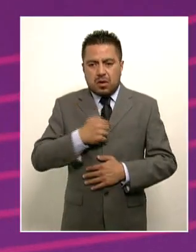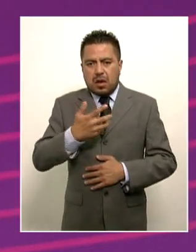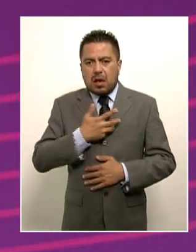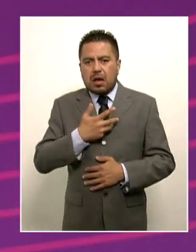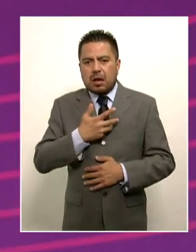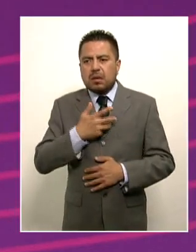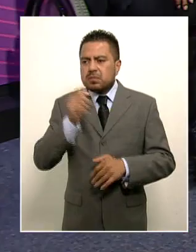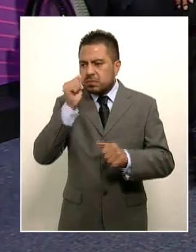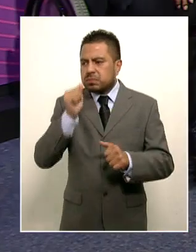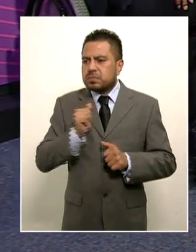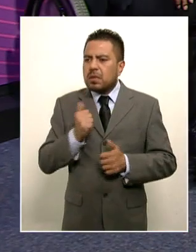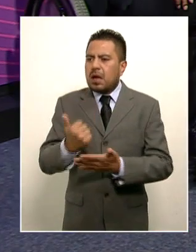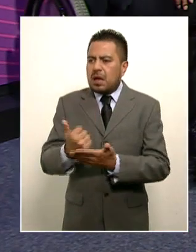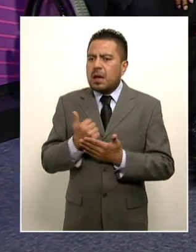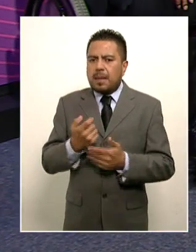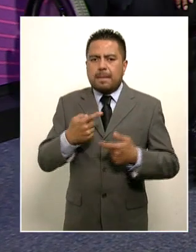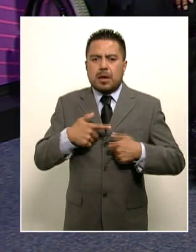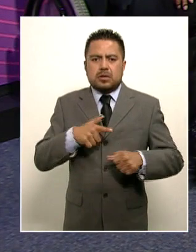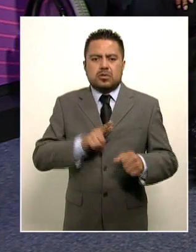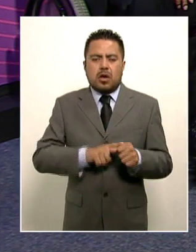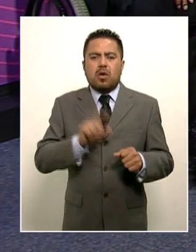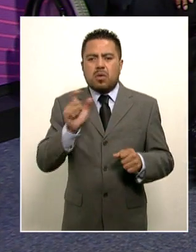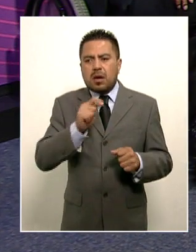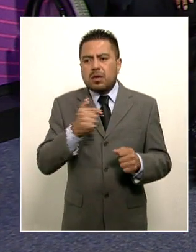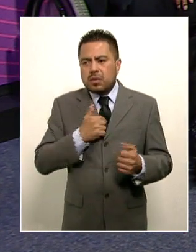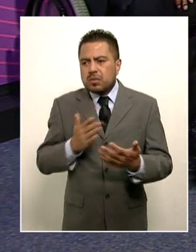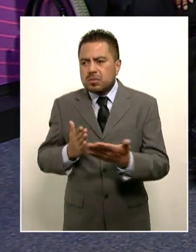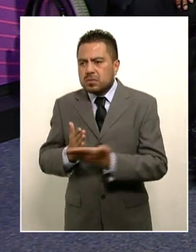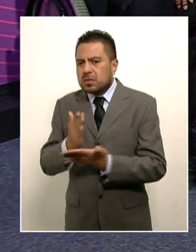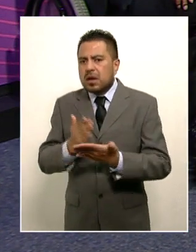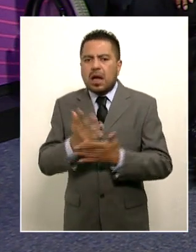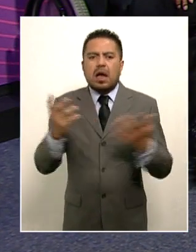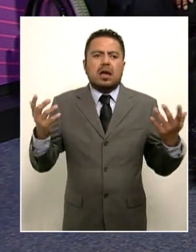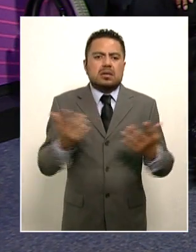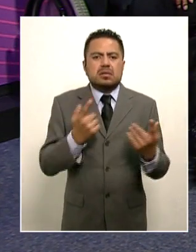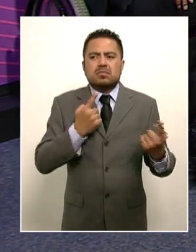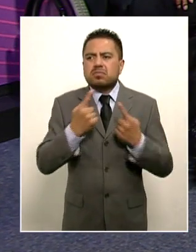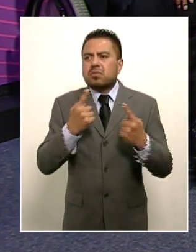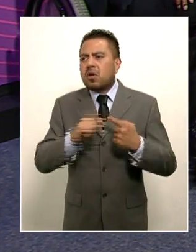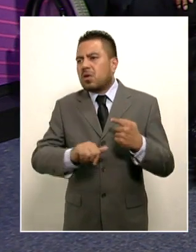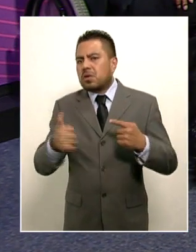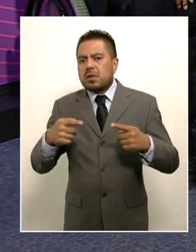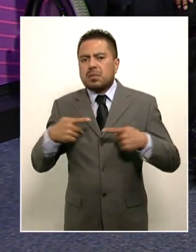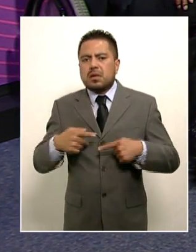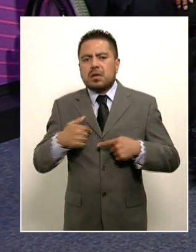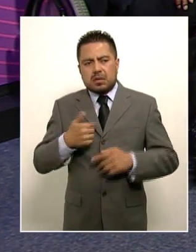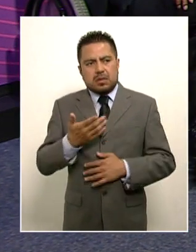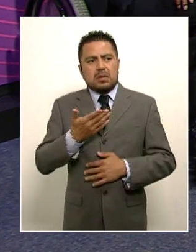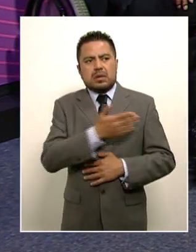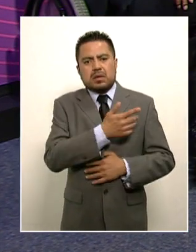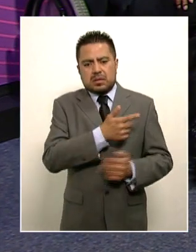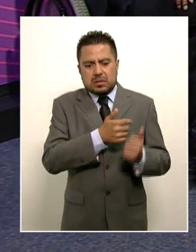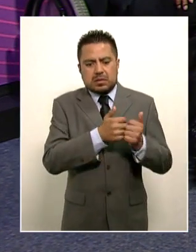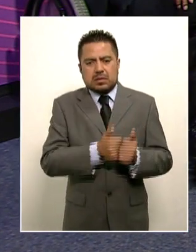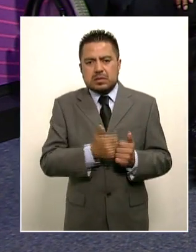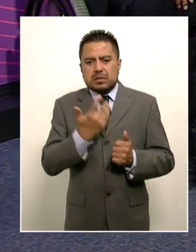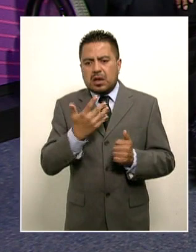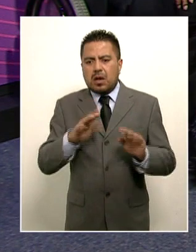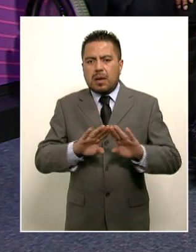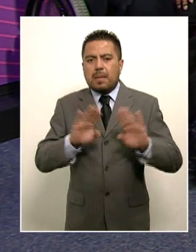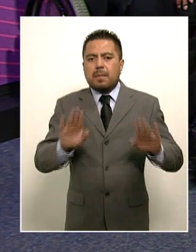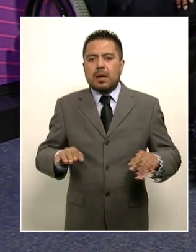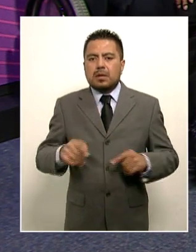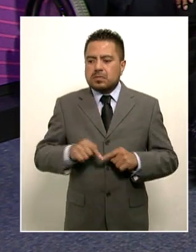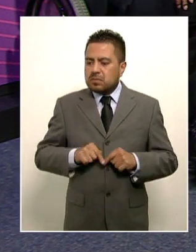asistente personal y cuando voy, por ejemplo, a hacer alguna interacción con alguien, le pido que se quede 5 metros atrás de